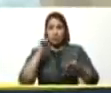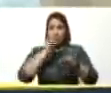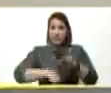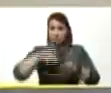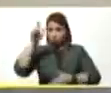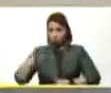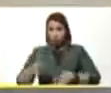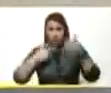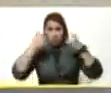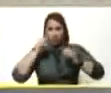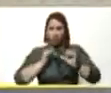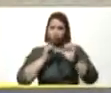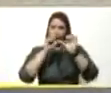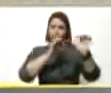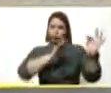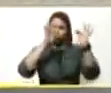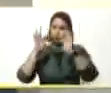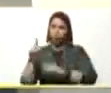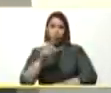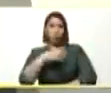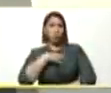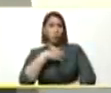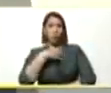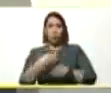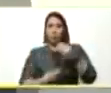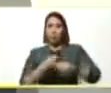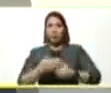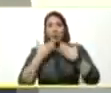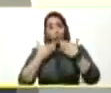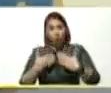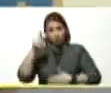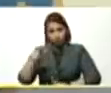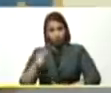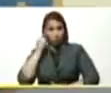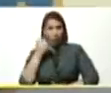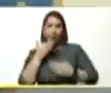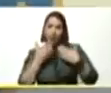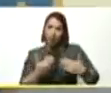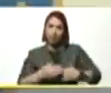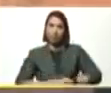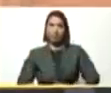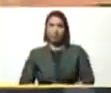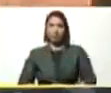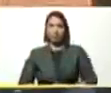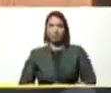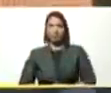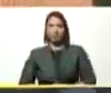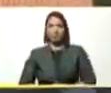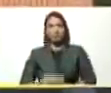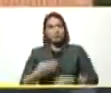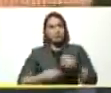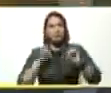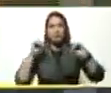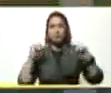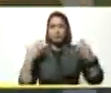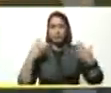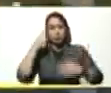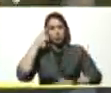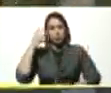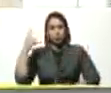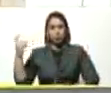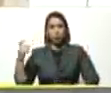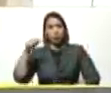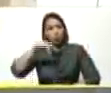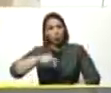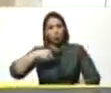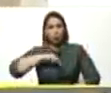continuado su legado, esto no hubiese sido una realidad. Gracias, María. Gracias, presidente, haciendo realidades estos sueños. Hoy